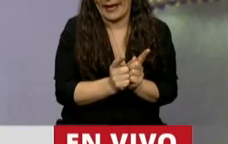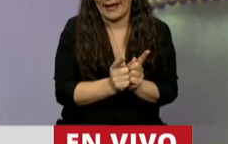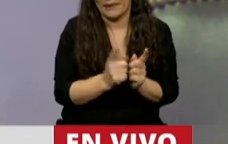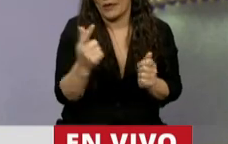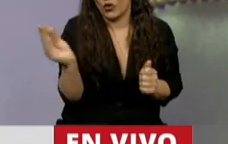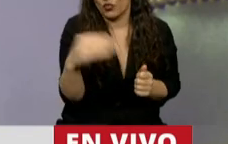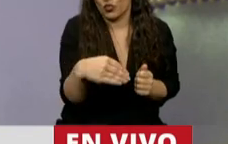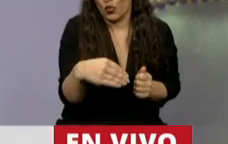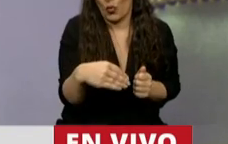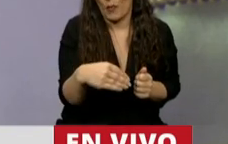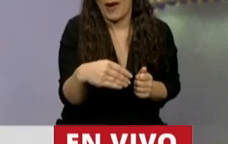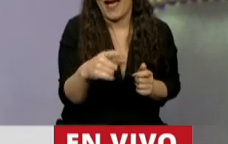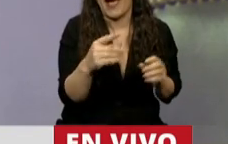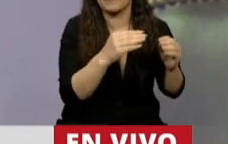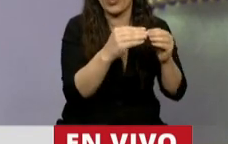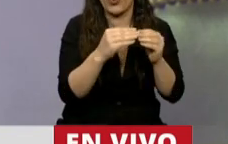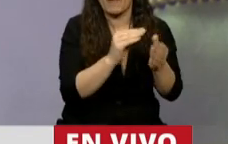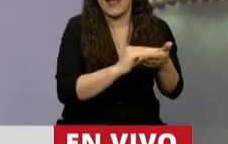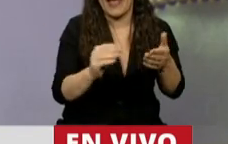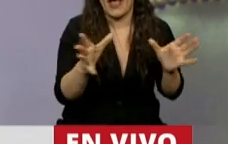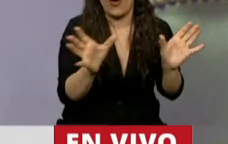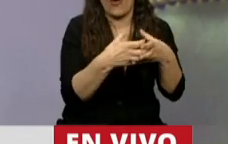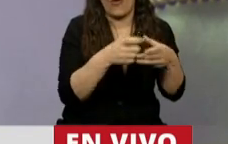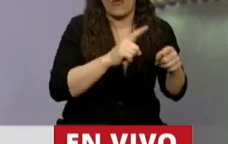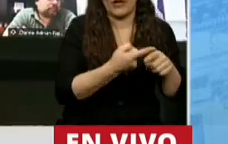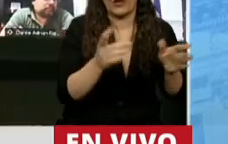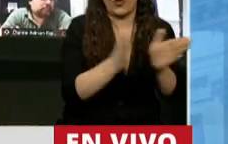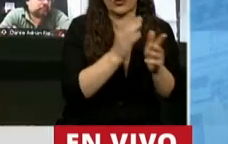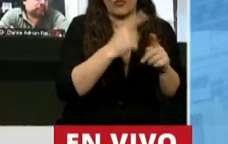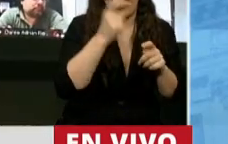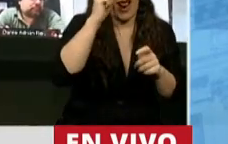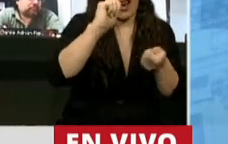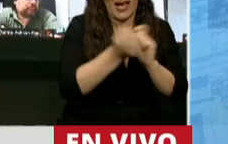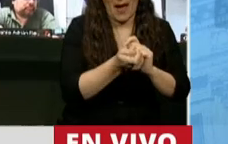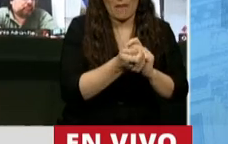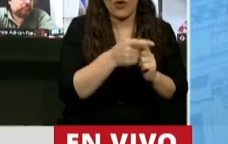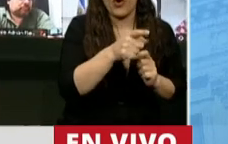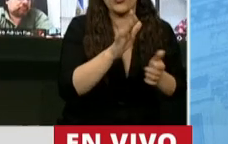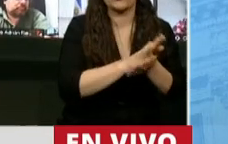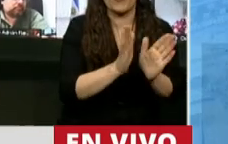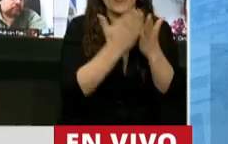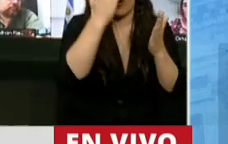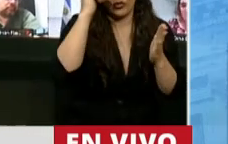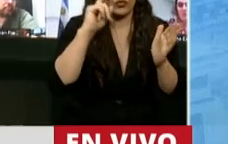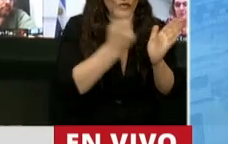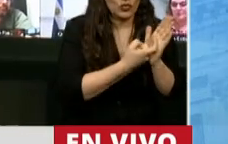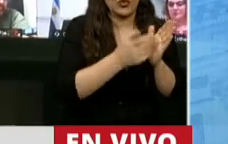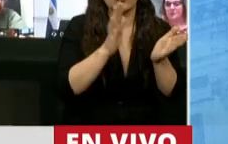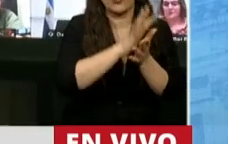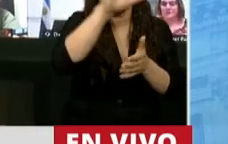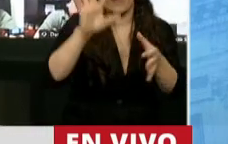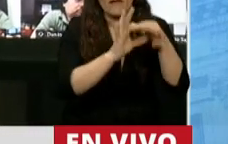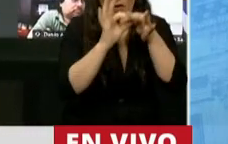complementar los planteos de mis colegas de Juntos por el Cambio respecto a los temas de inconstitucionalidad, el federalismo